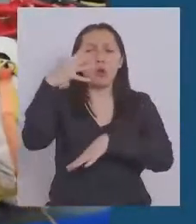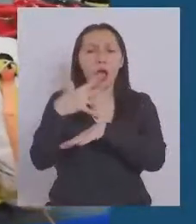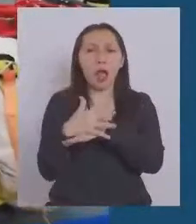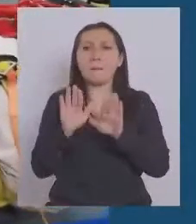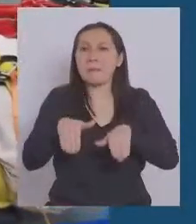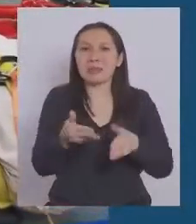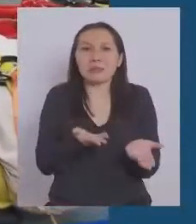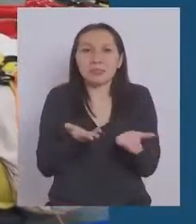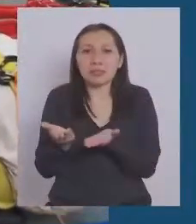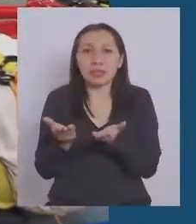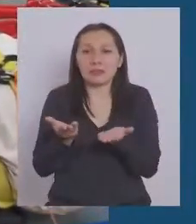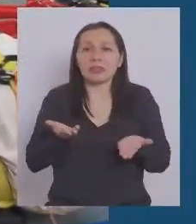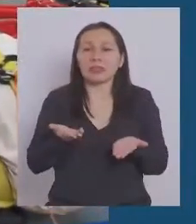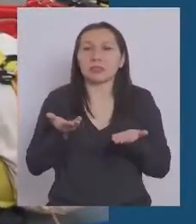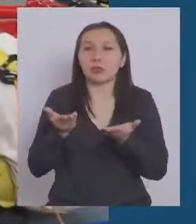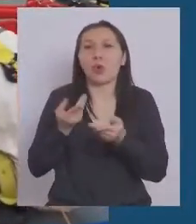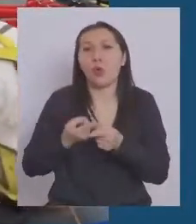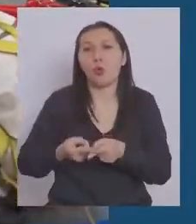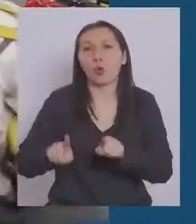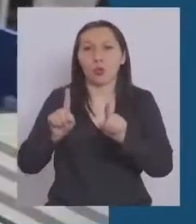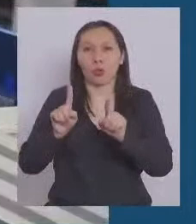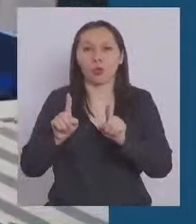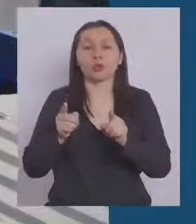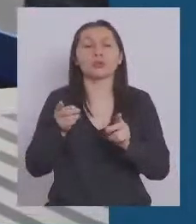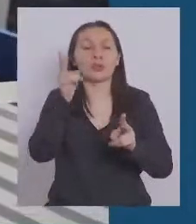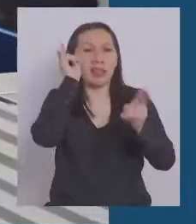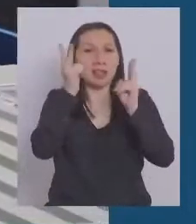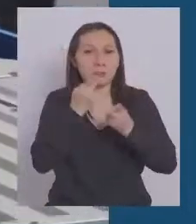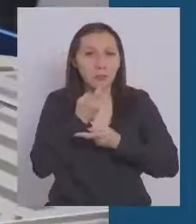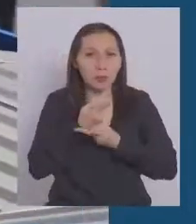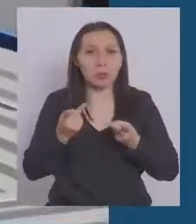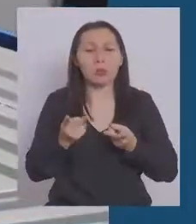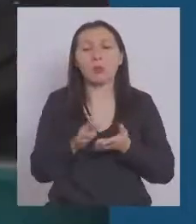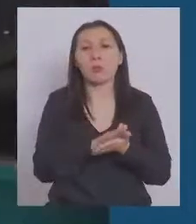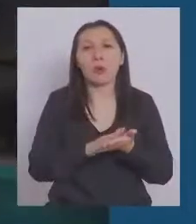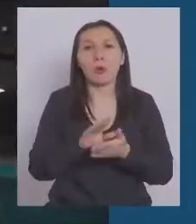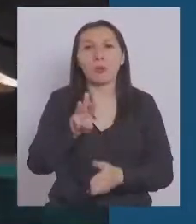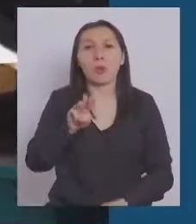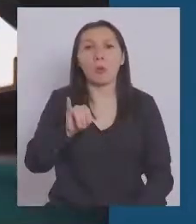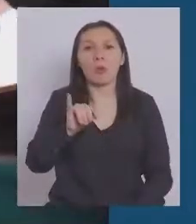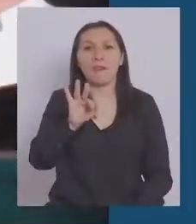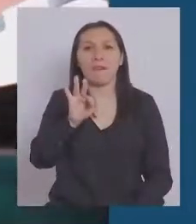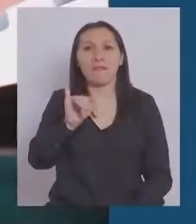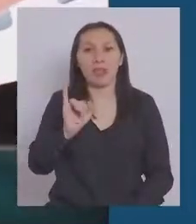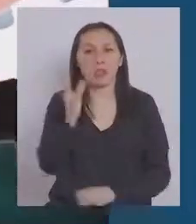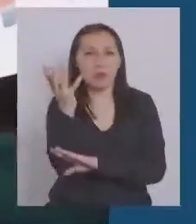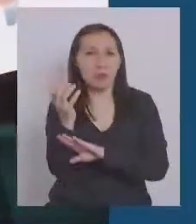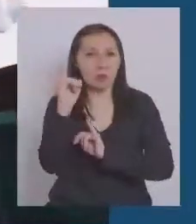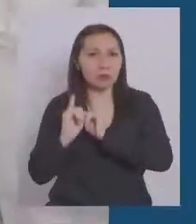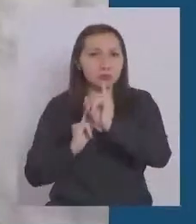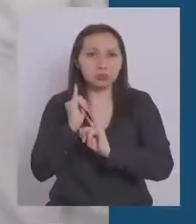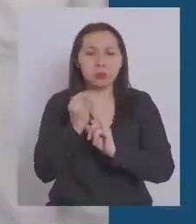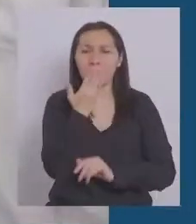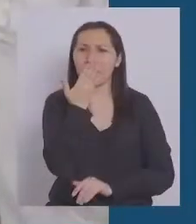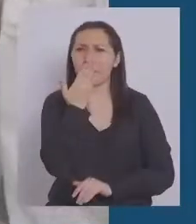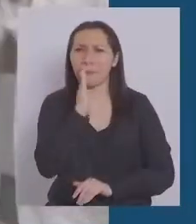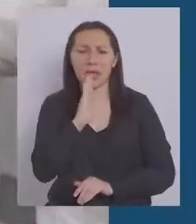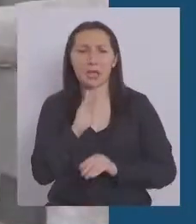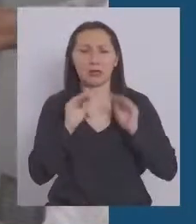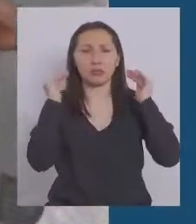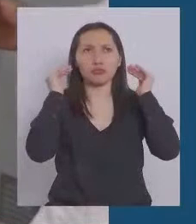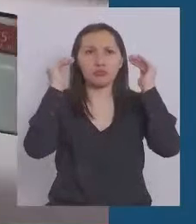mismos servicios que hemos dispuesto en otros de transporte público, como Wi-Fi, las mejores instalaciones